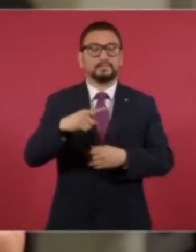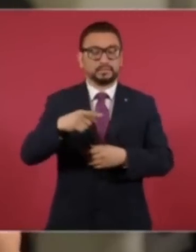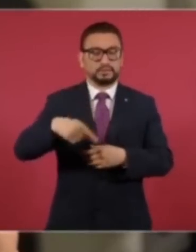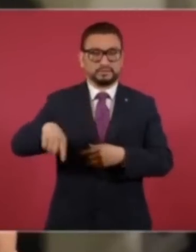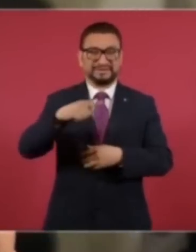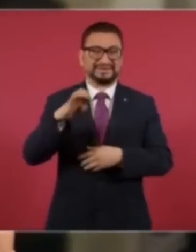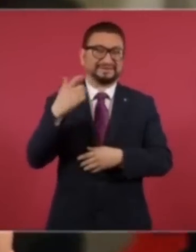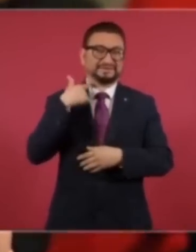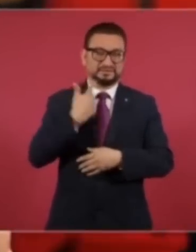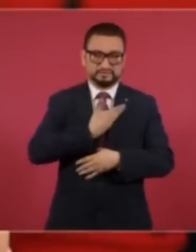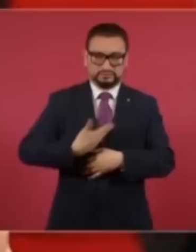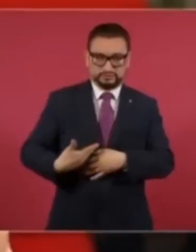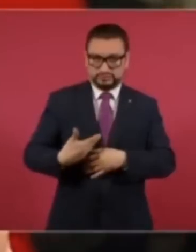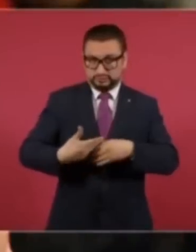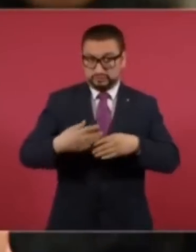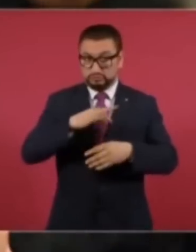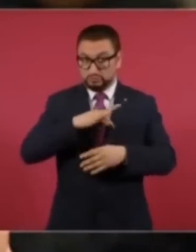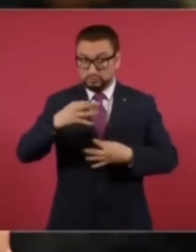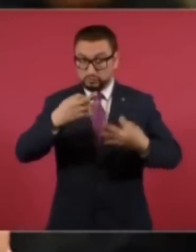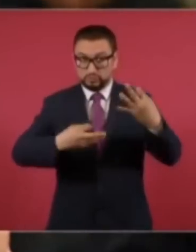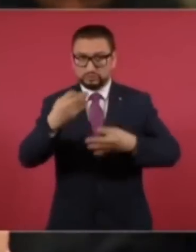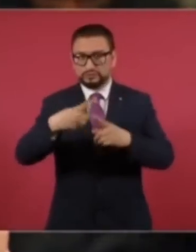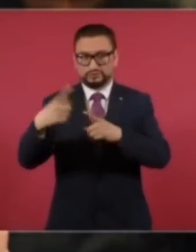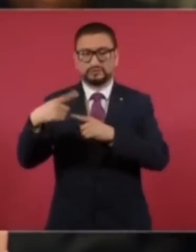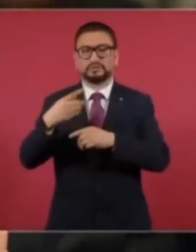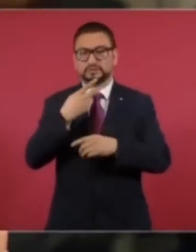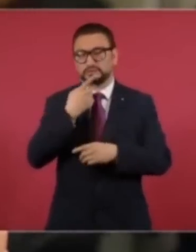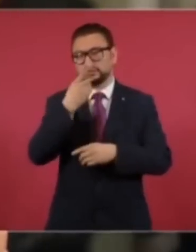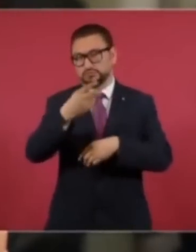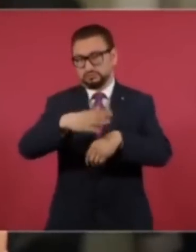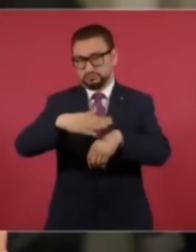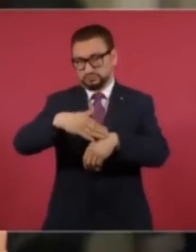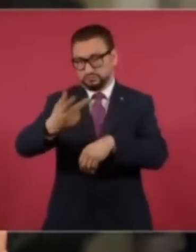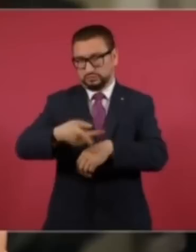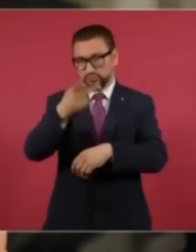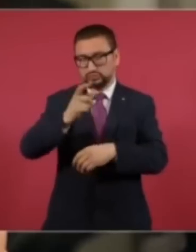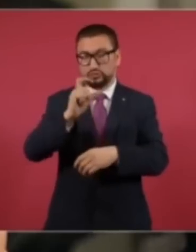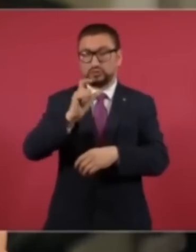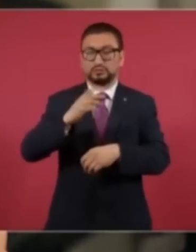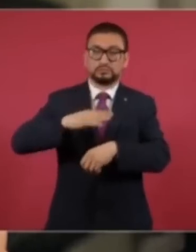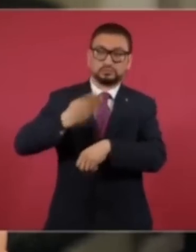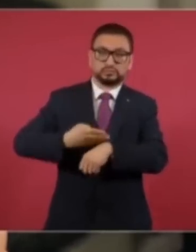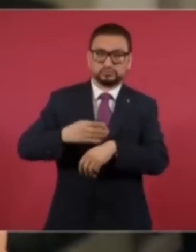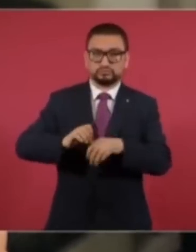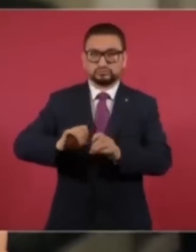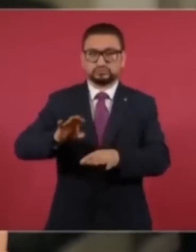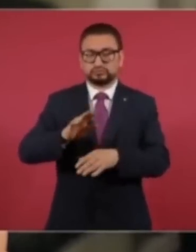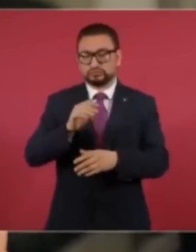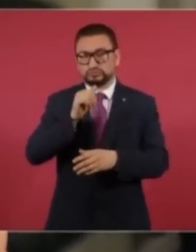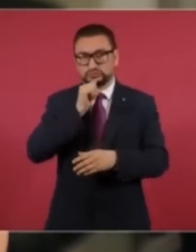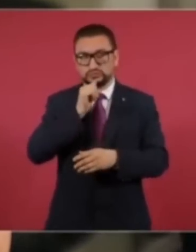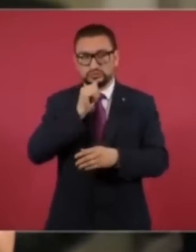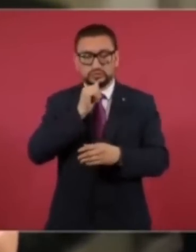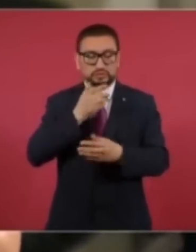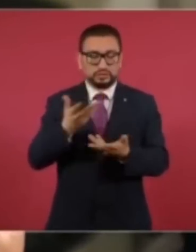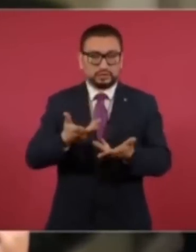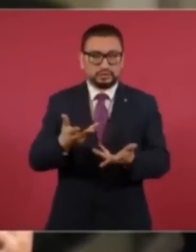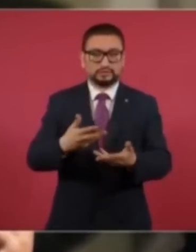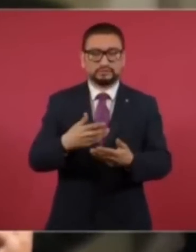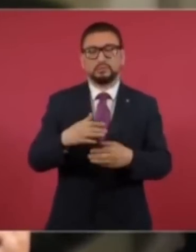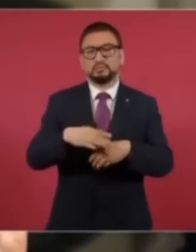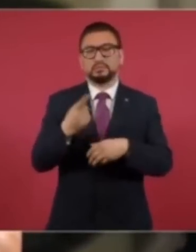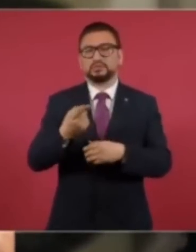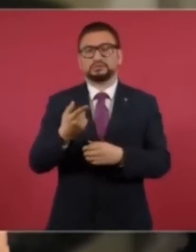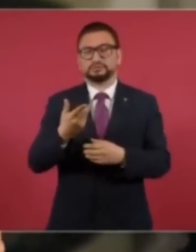quiero consultar acerca de la impunidad que sigue pues atravesando